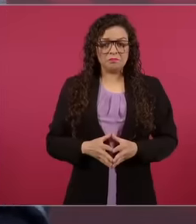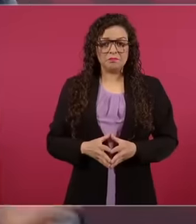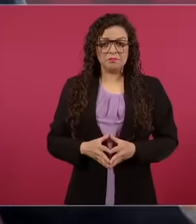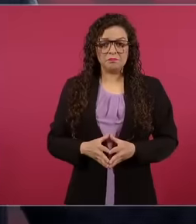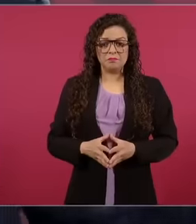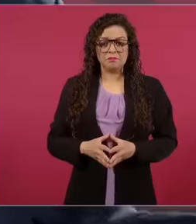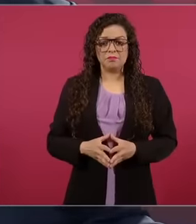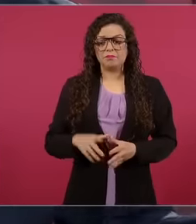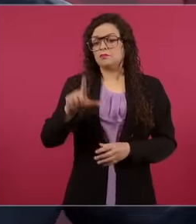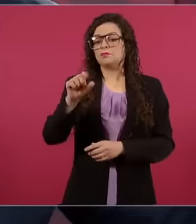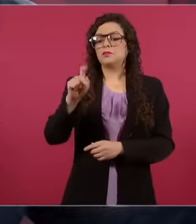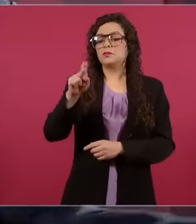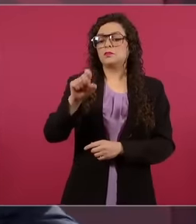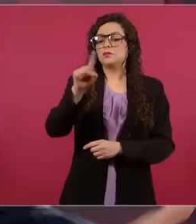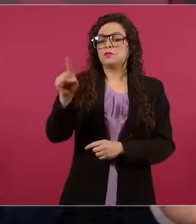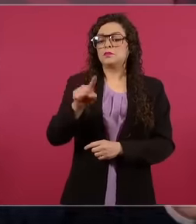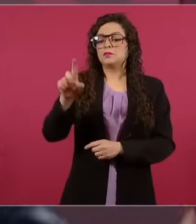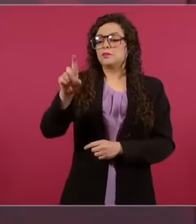López Dóriga también,